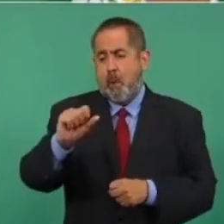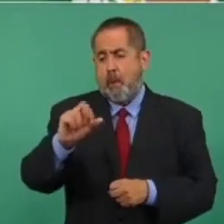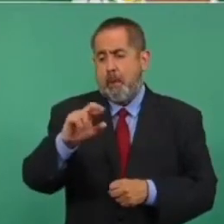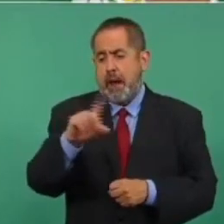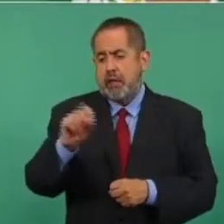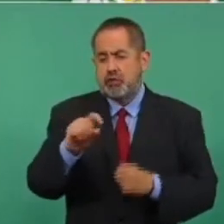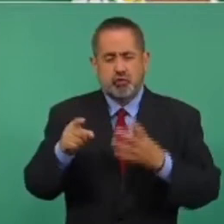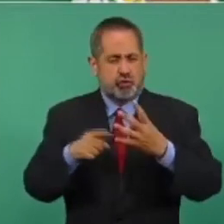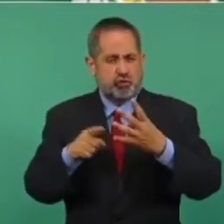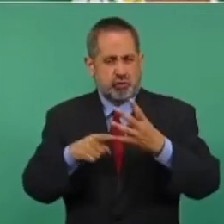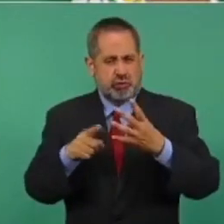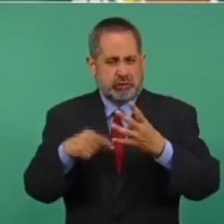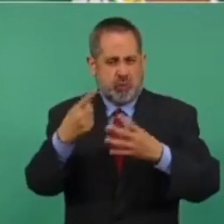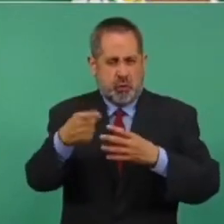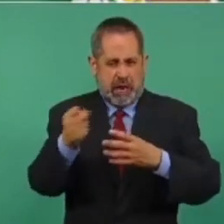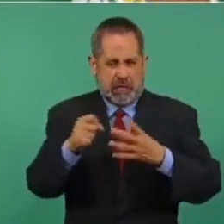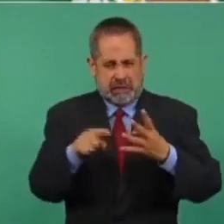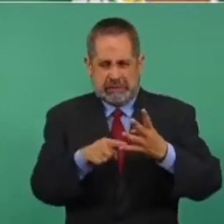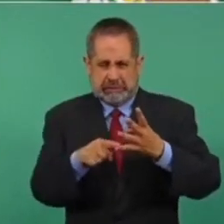del año próximo